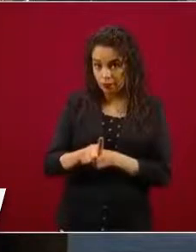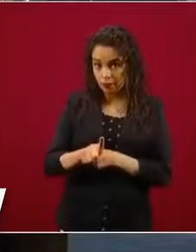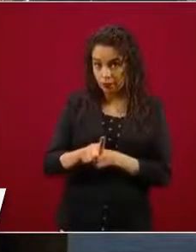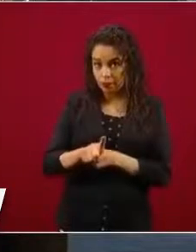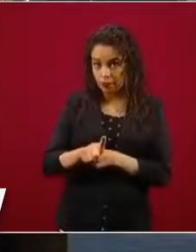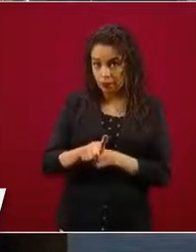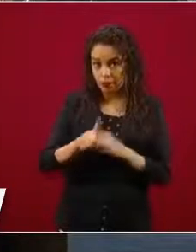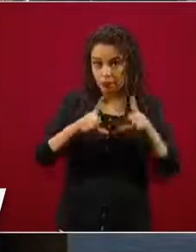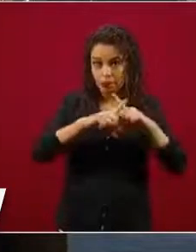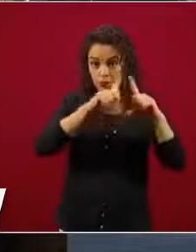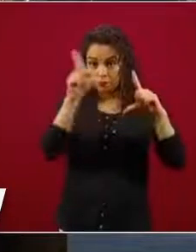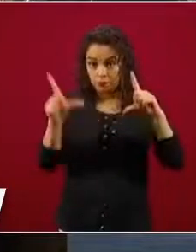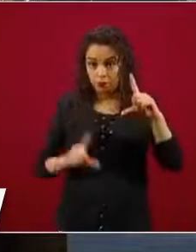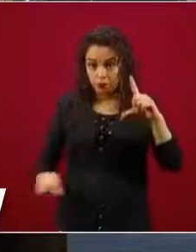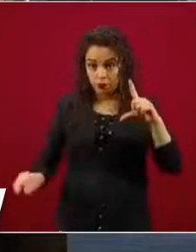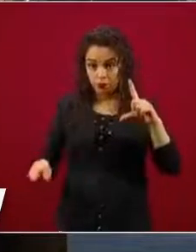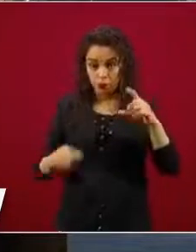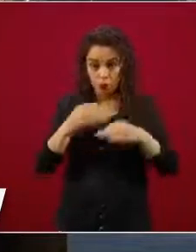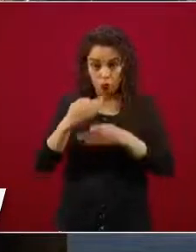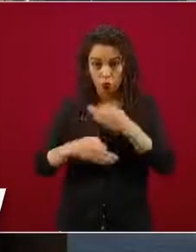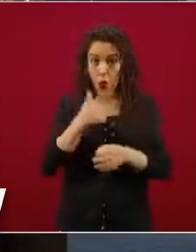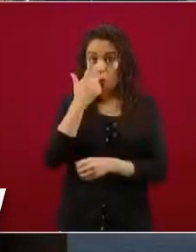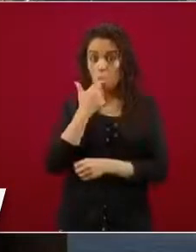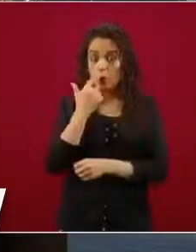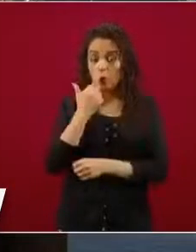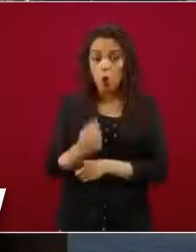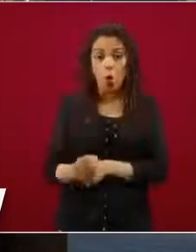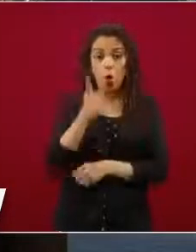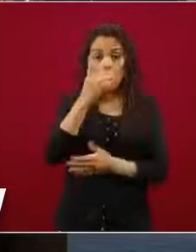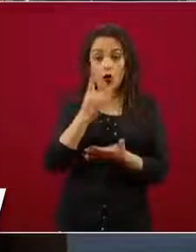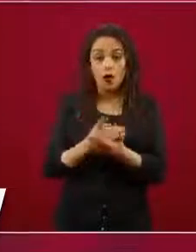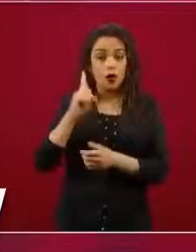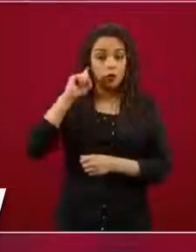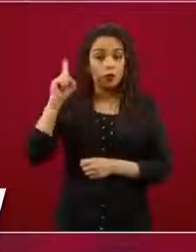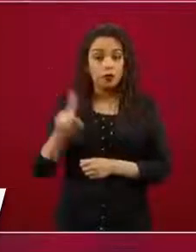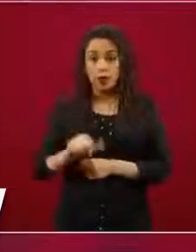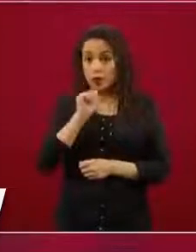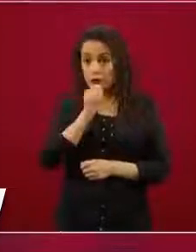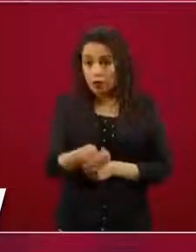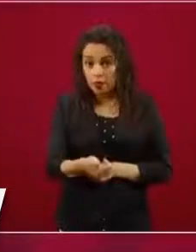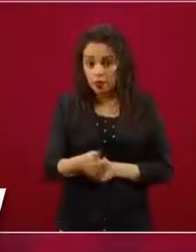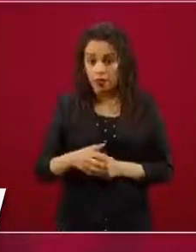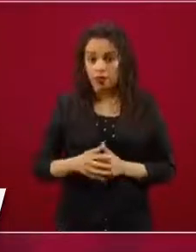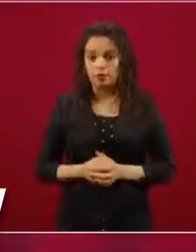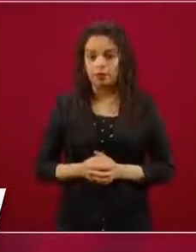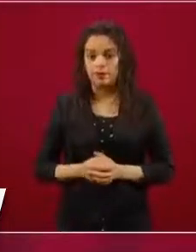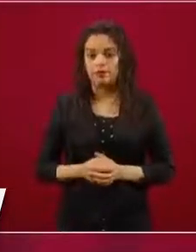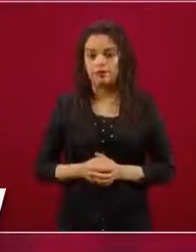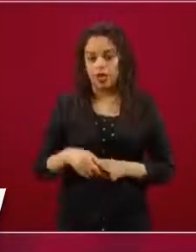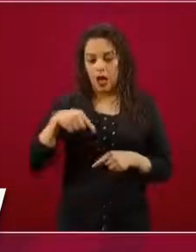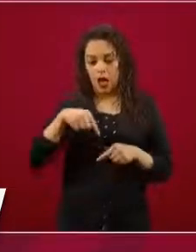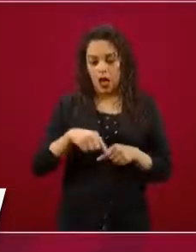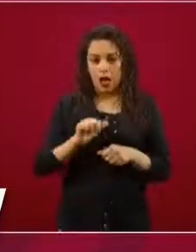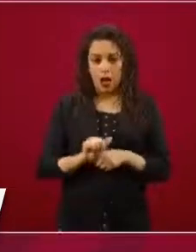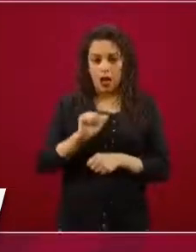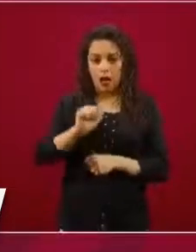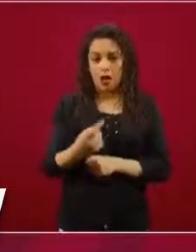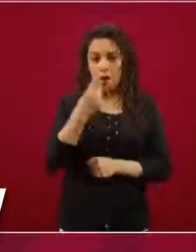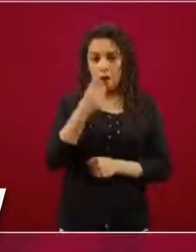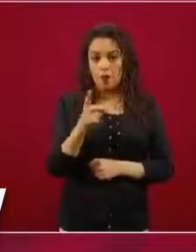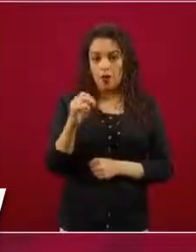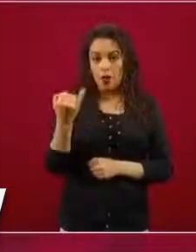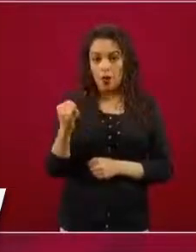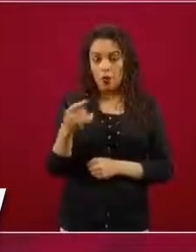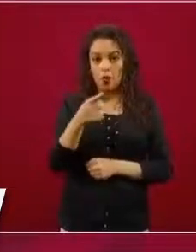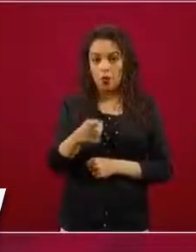menos Zacatecas, ¿así es como va a funcionar? El lunes primero de junio, ya de aquí al primero de junio no va a haber cambio en